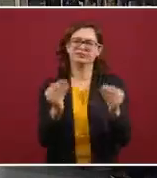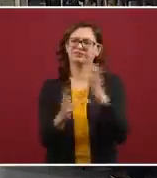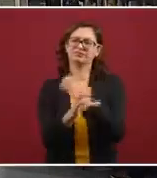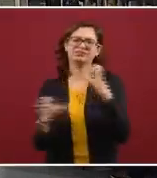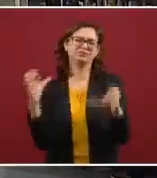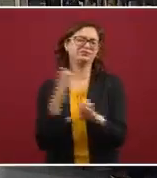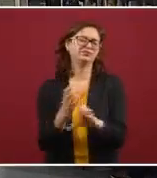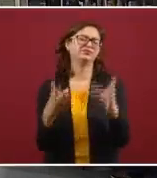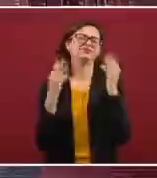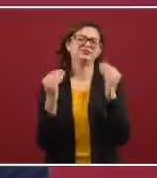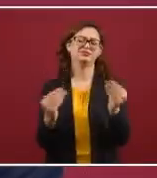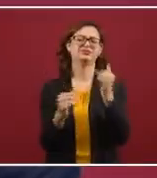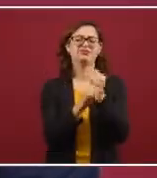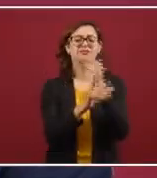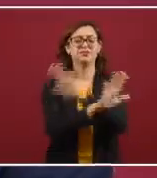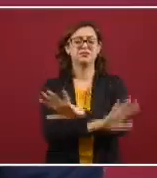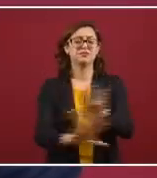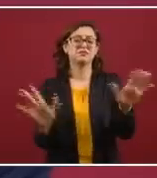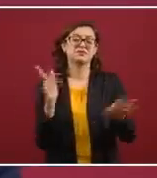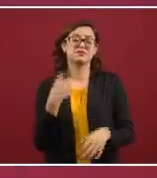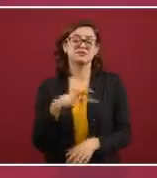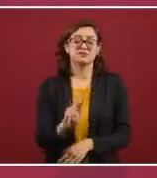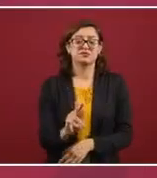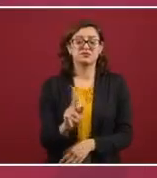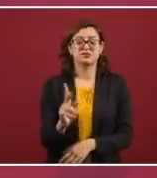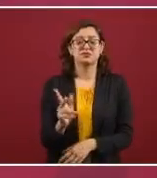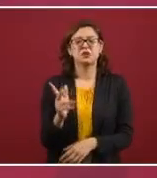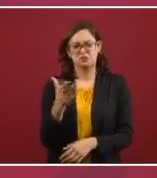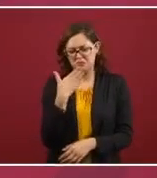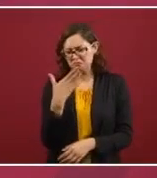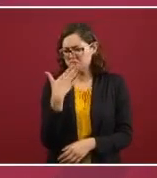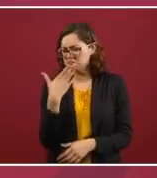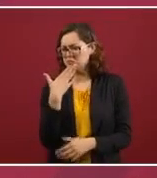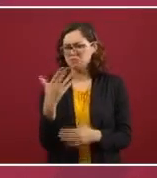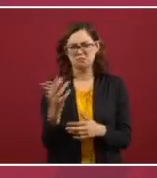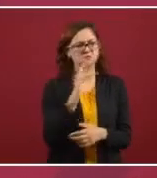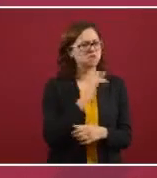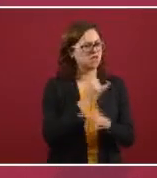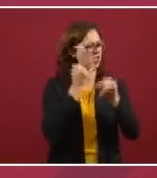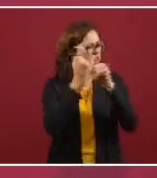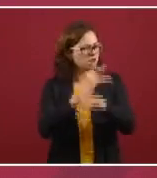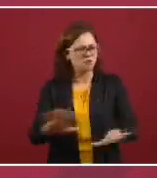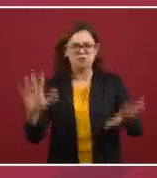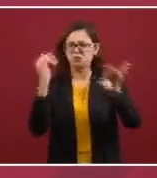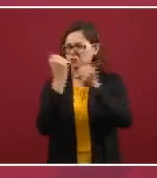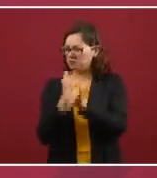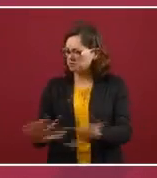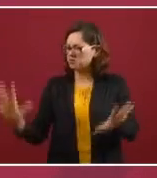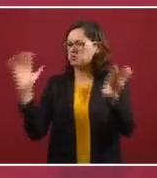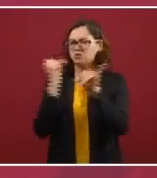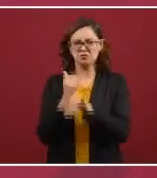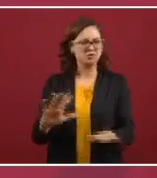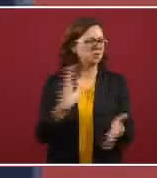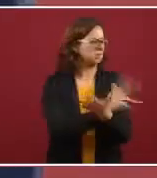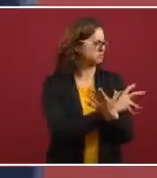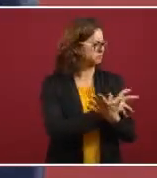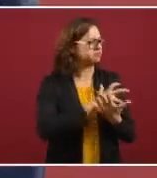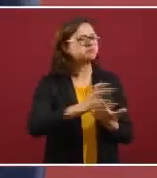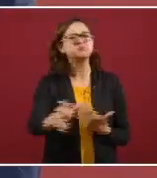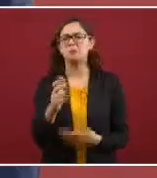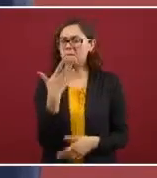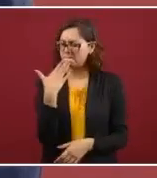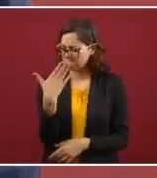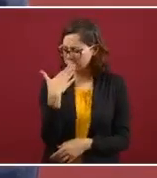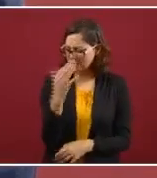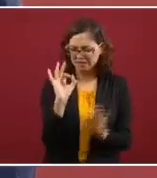cosas, pero yo prefiero que haya excesos de información en las redes sociales